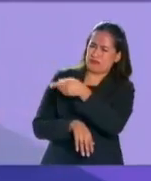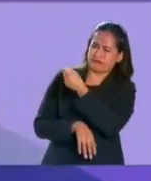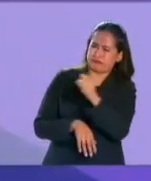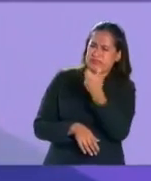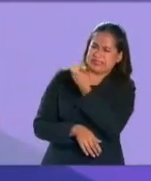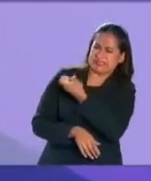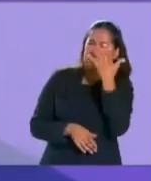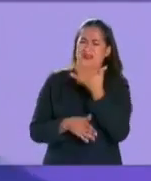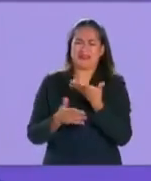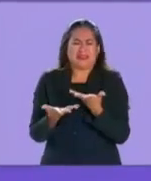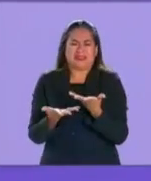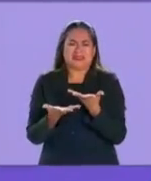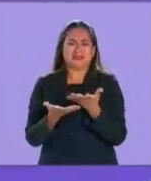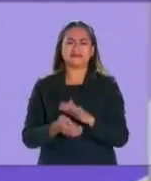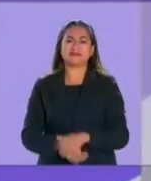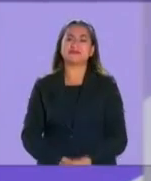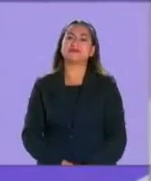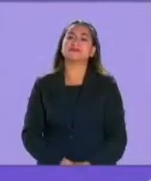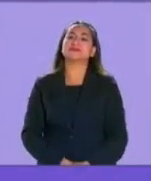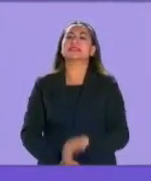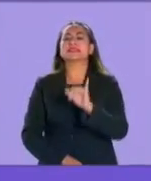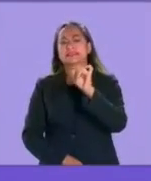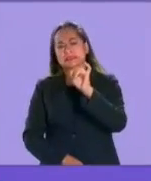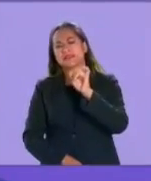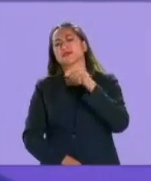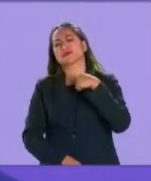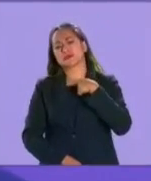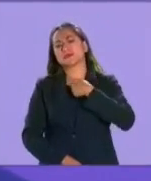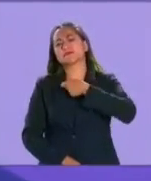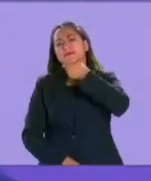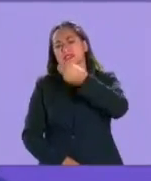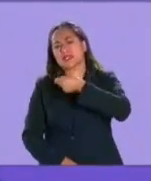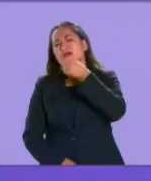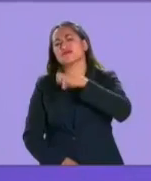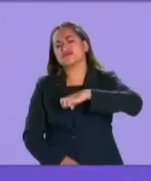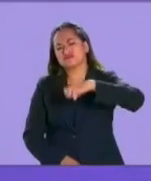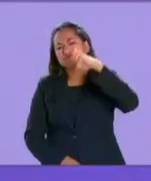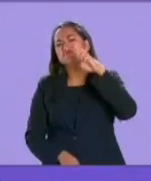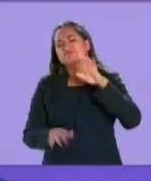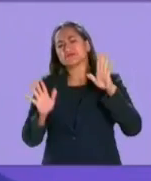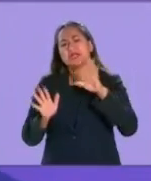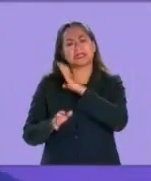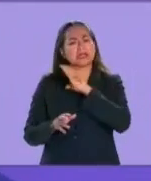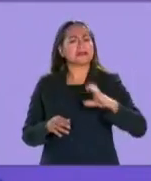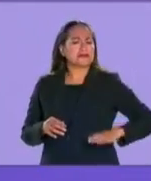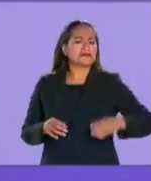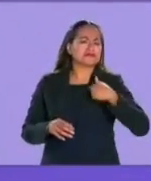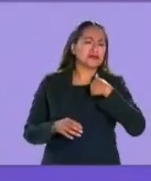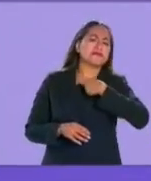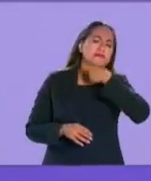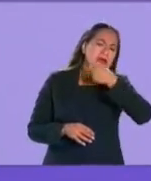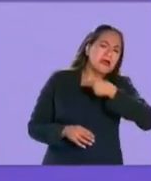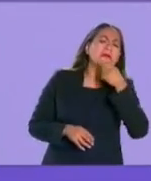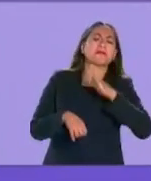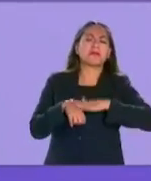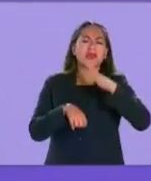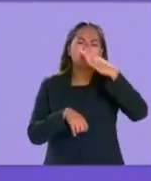Pues fíjense que yo soy el de más edad de los candidatos, también el de más